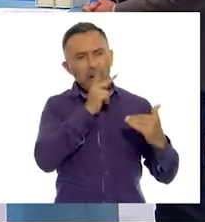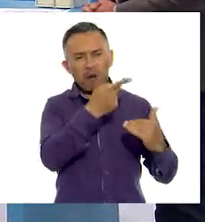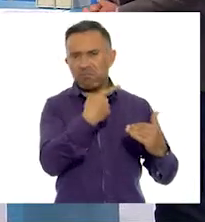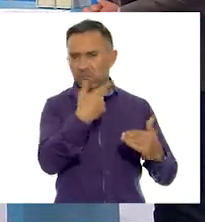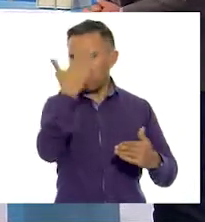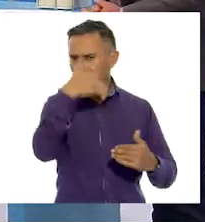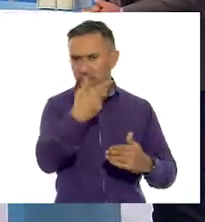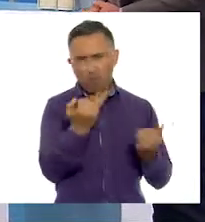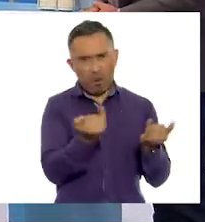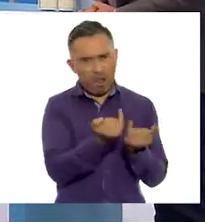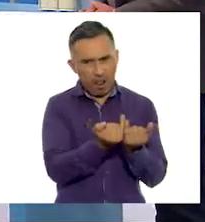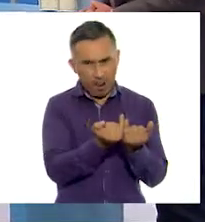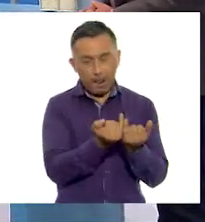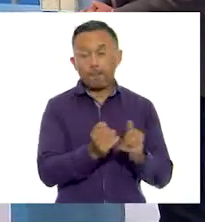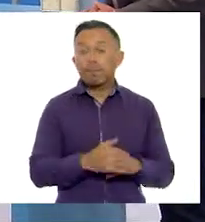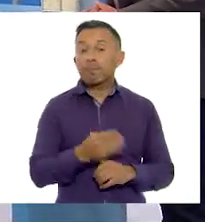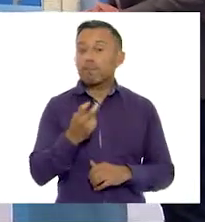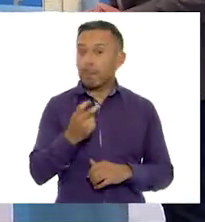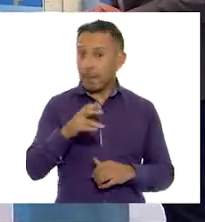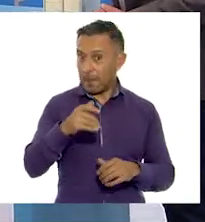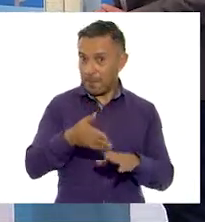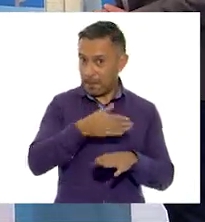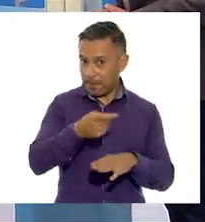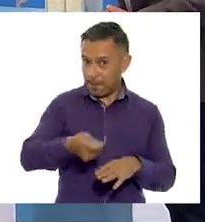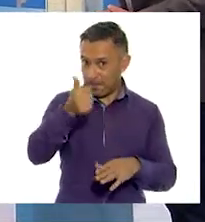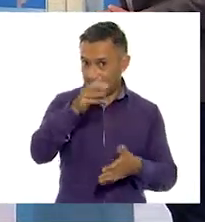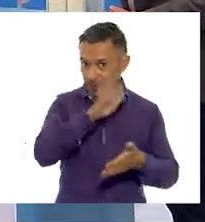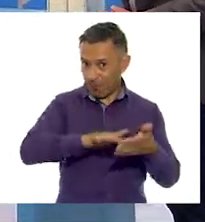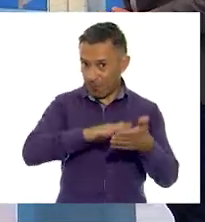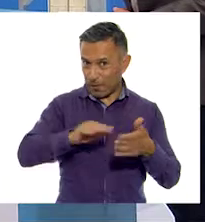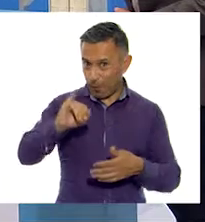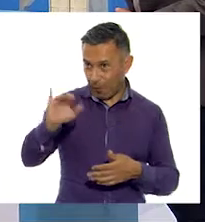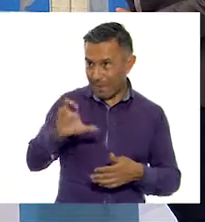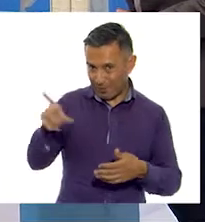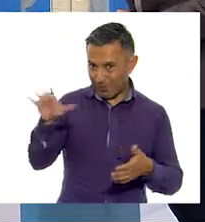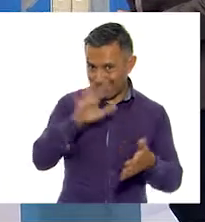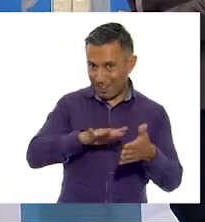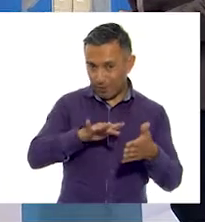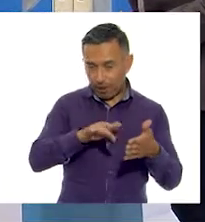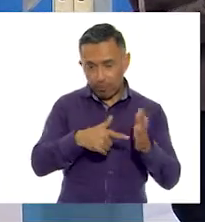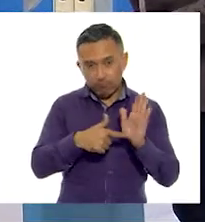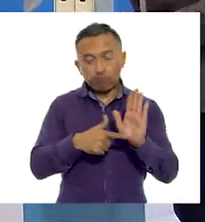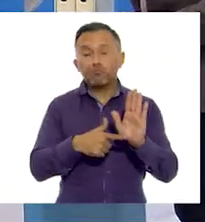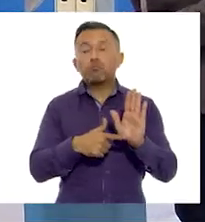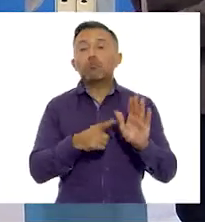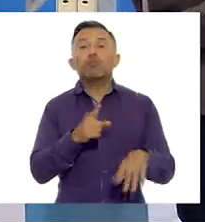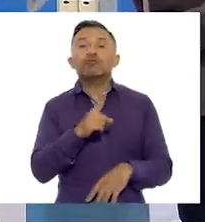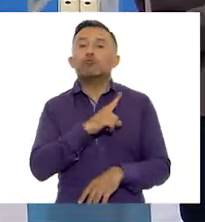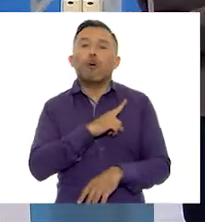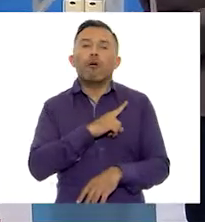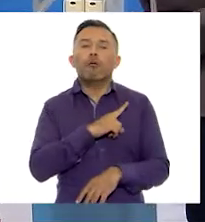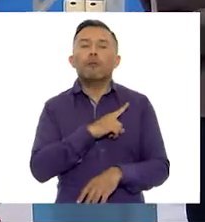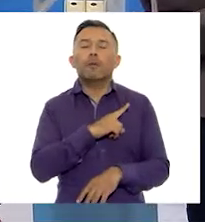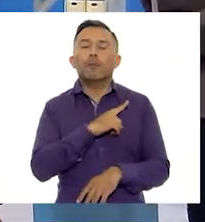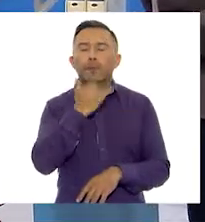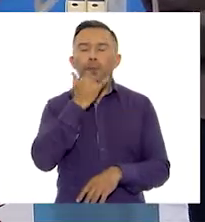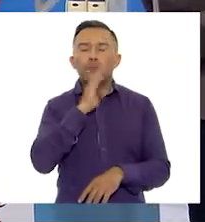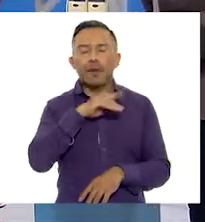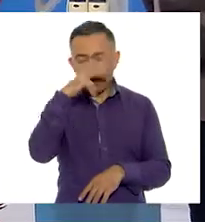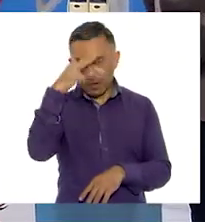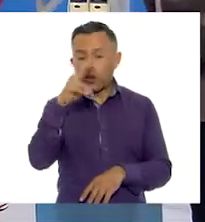pueden producir erratas, mutaciones, en el copiado de su secuencia genética, compuesta por 30.000 unidades.